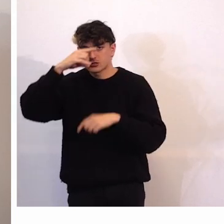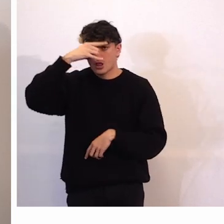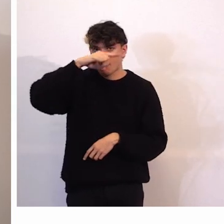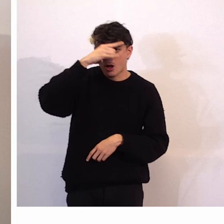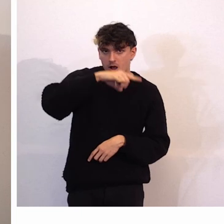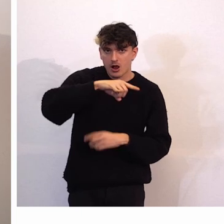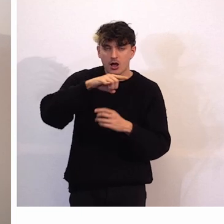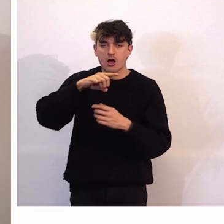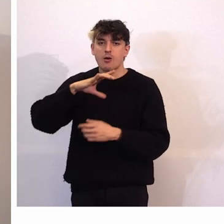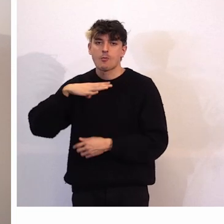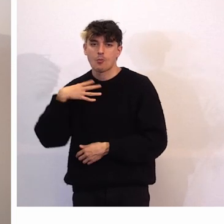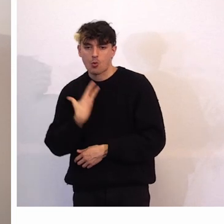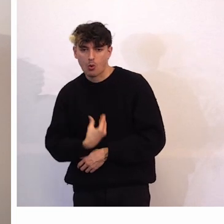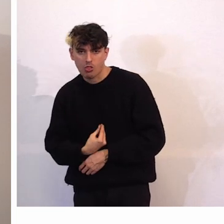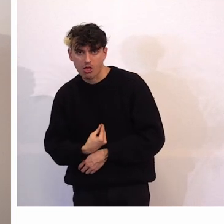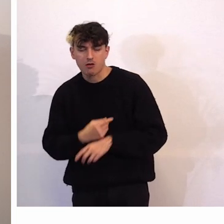Murcia.